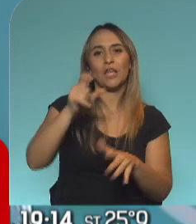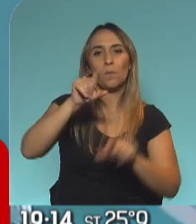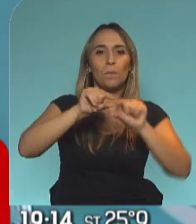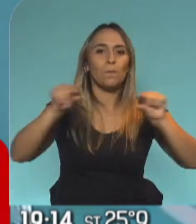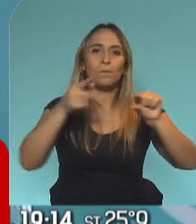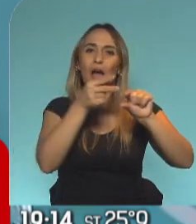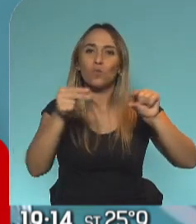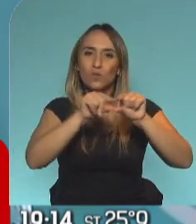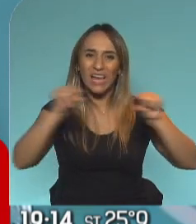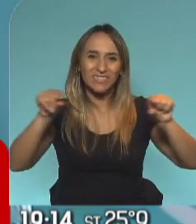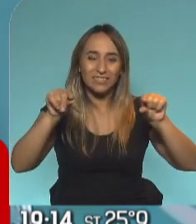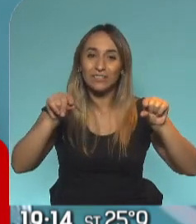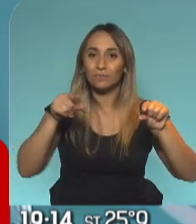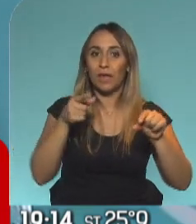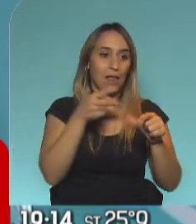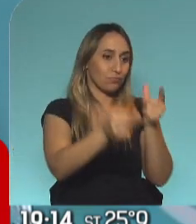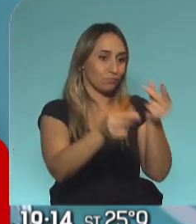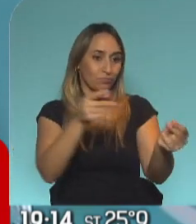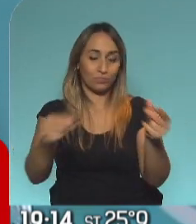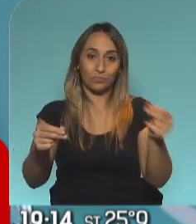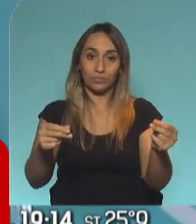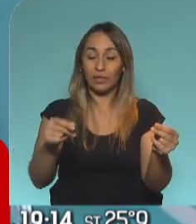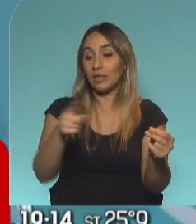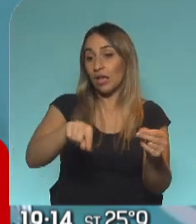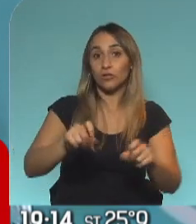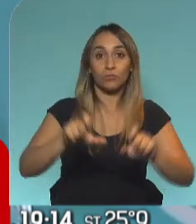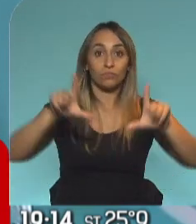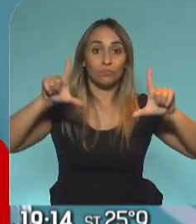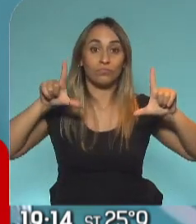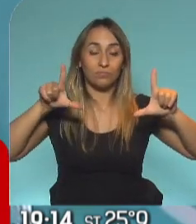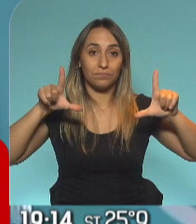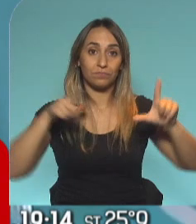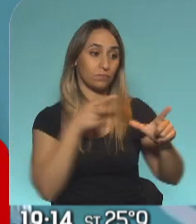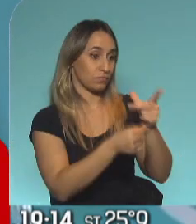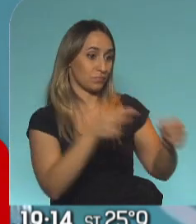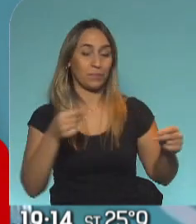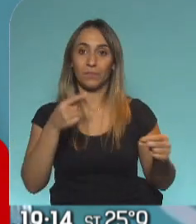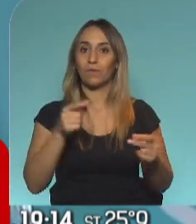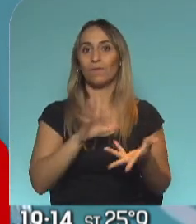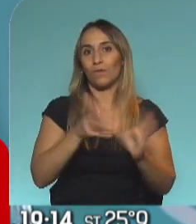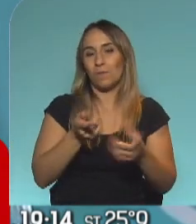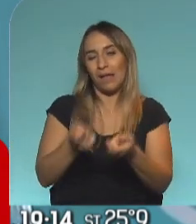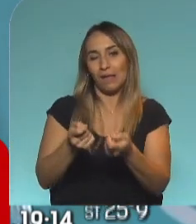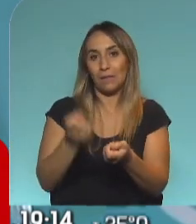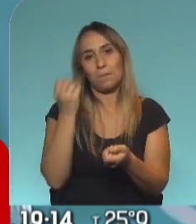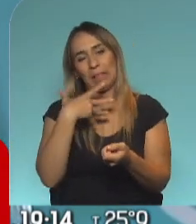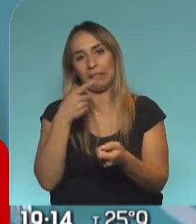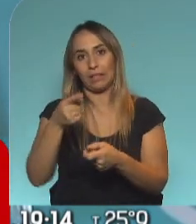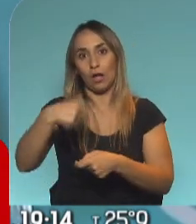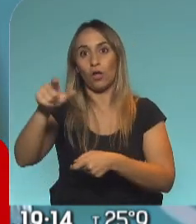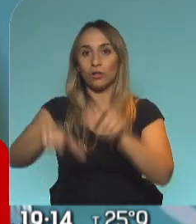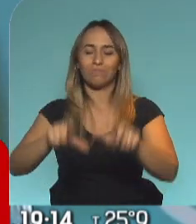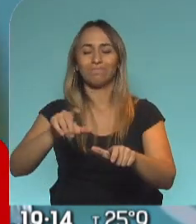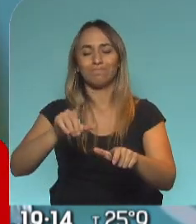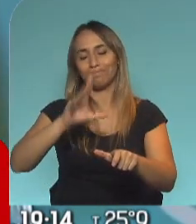con su ejemplo puedan convencer a otros. Hemos usado todos los argumentos, pero sabemos que hay quienes tienen